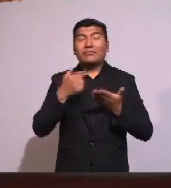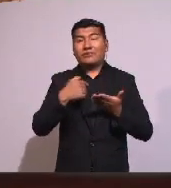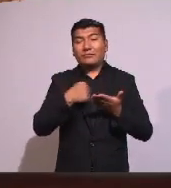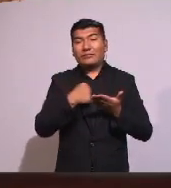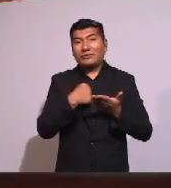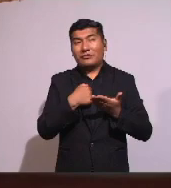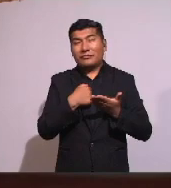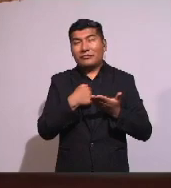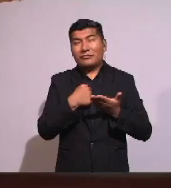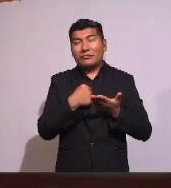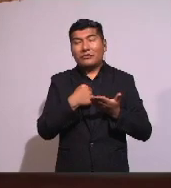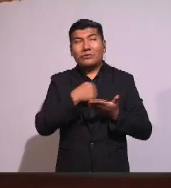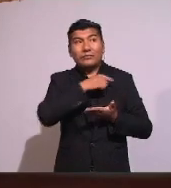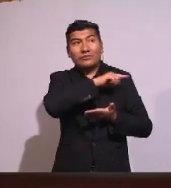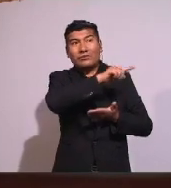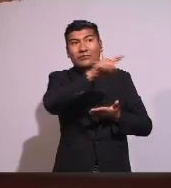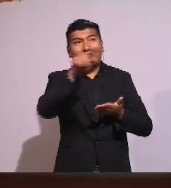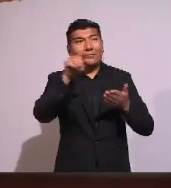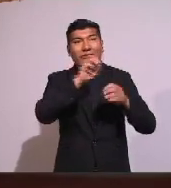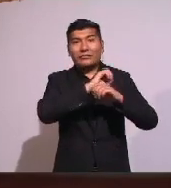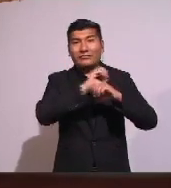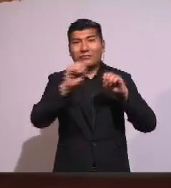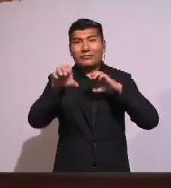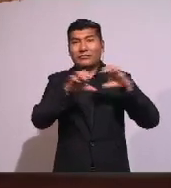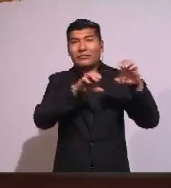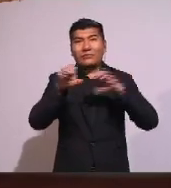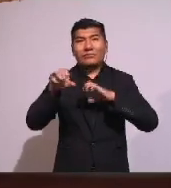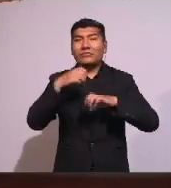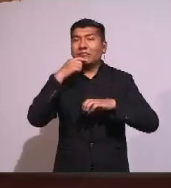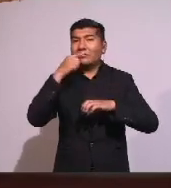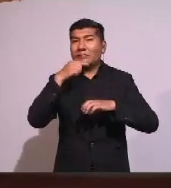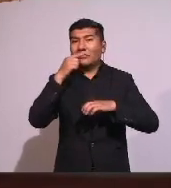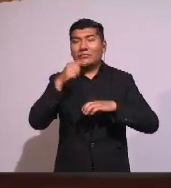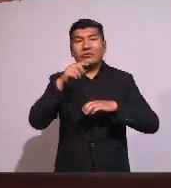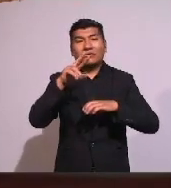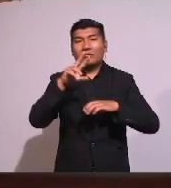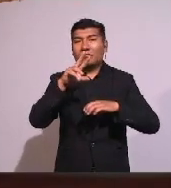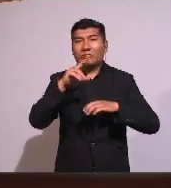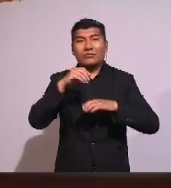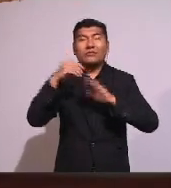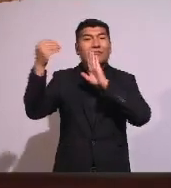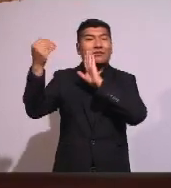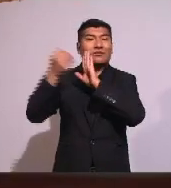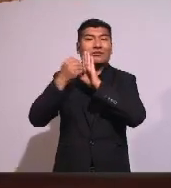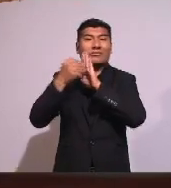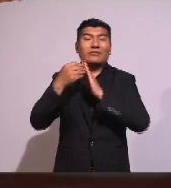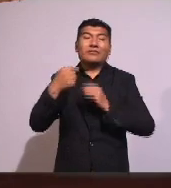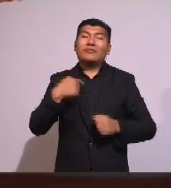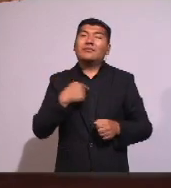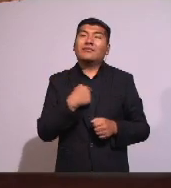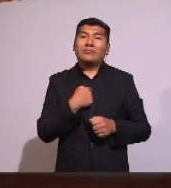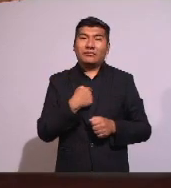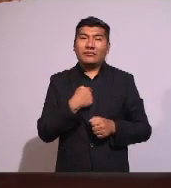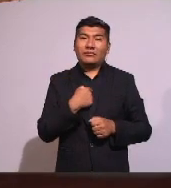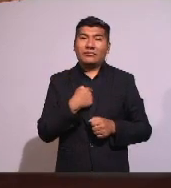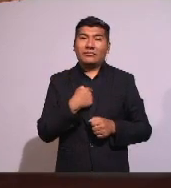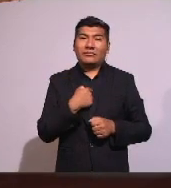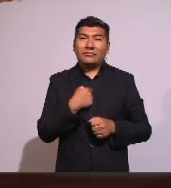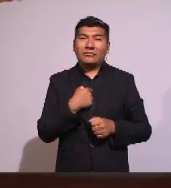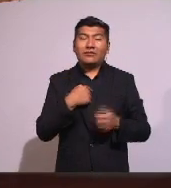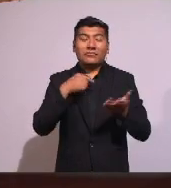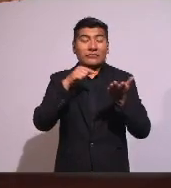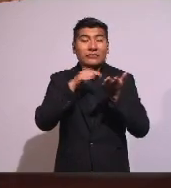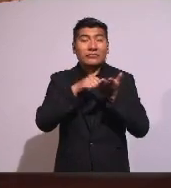O aquellos que no lo han hecho, dice, no me lo hicieron a mí.